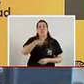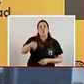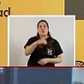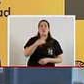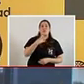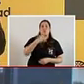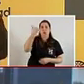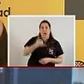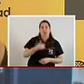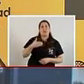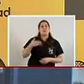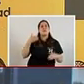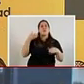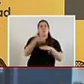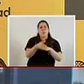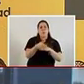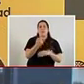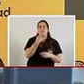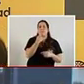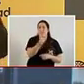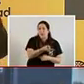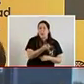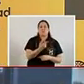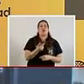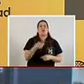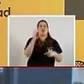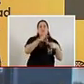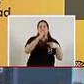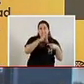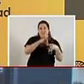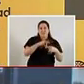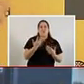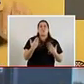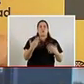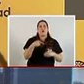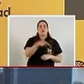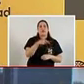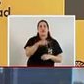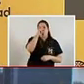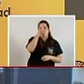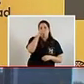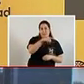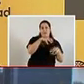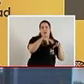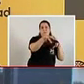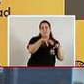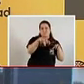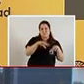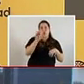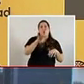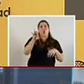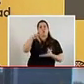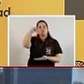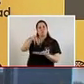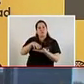ese aparato político que obviamente tiene no solamente un financiamiento muy, muy grande, sino también un acompañamiento mediático muy,